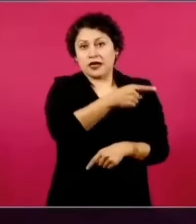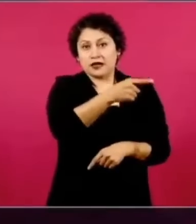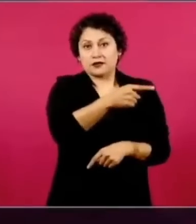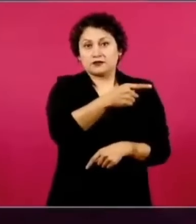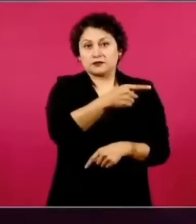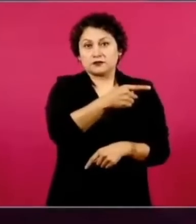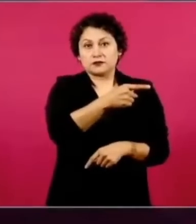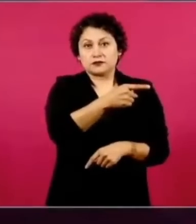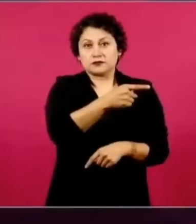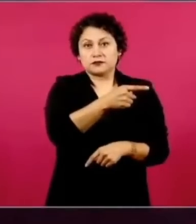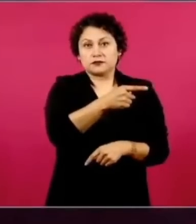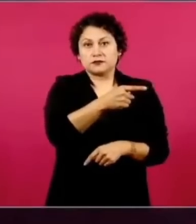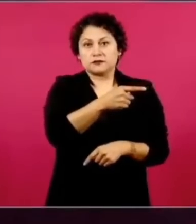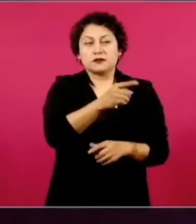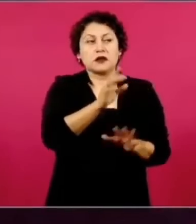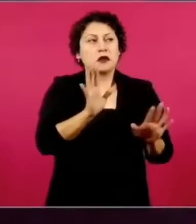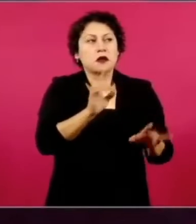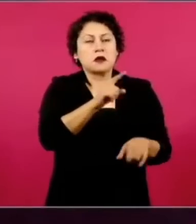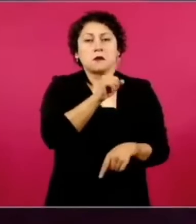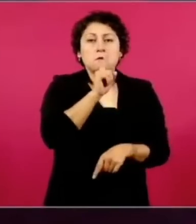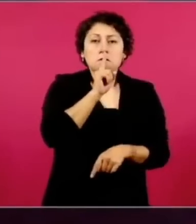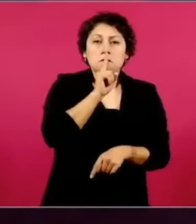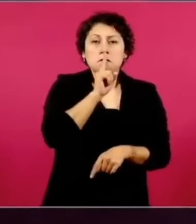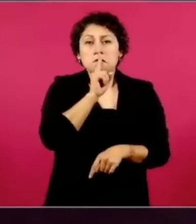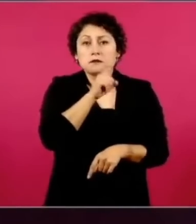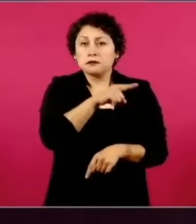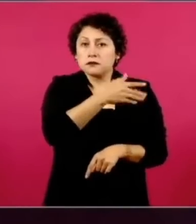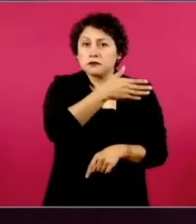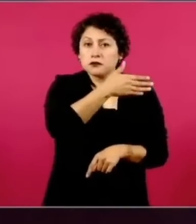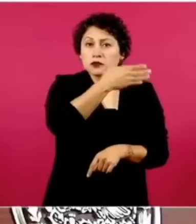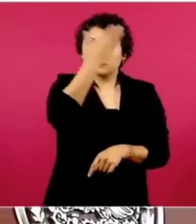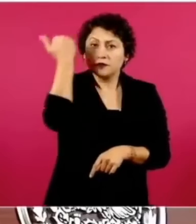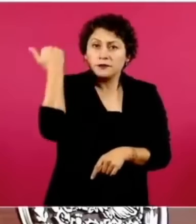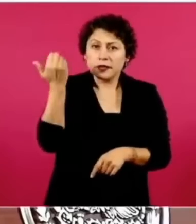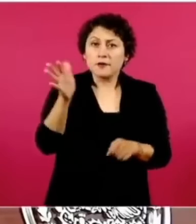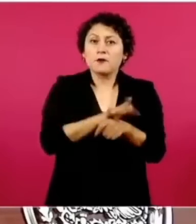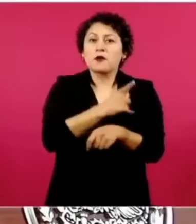no nos convenía que se dieran cuenta.